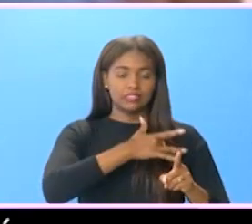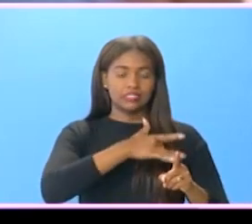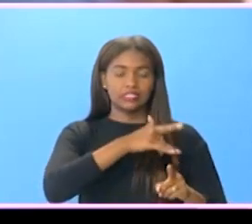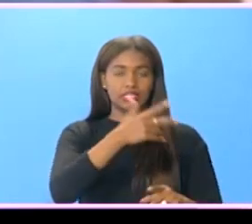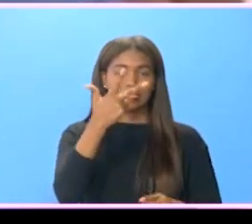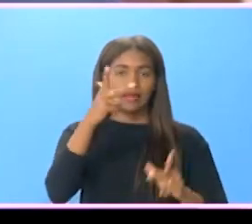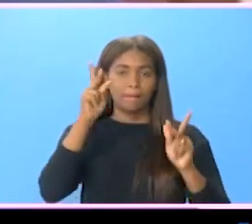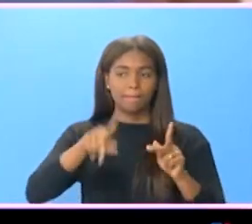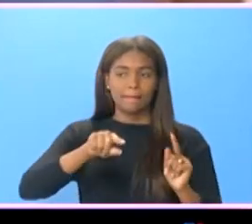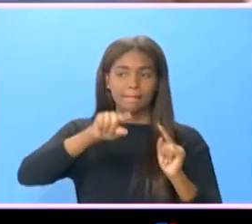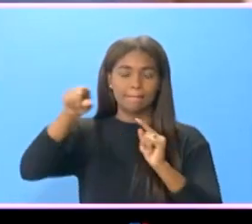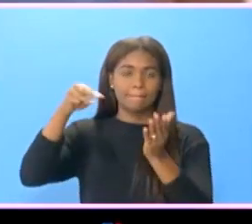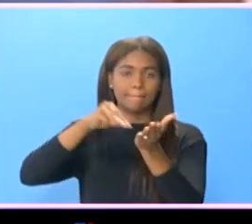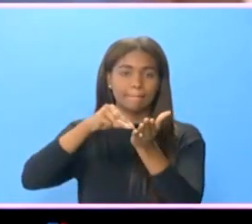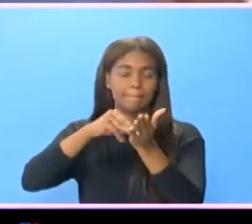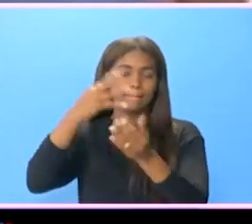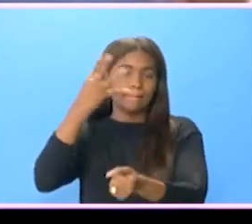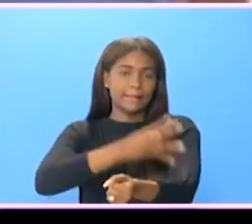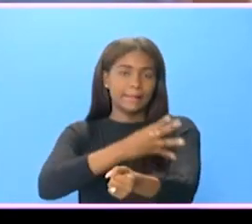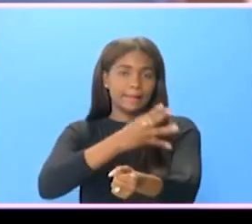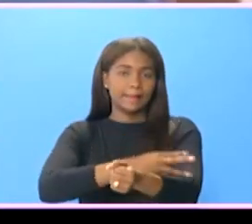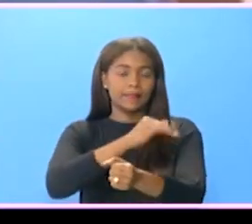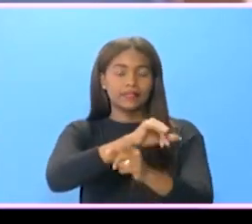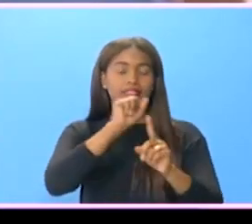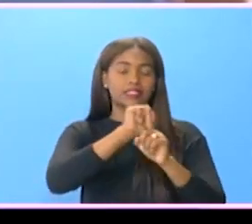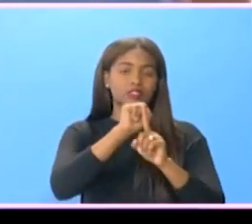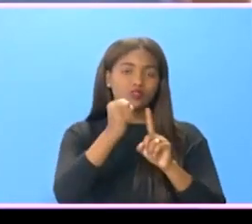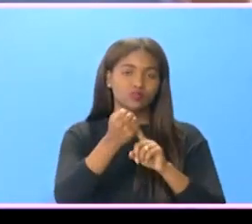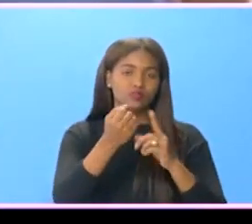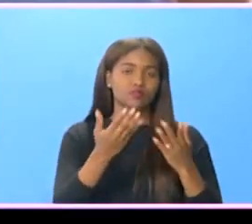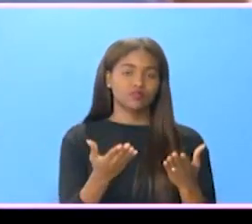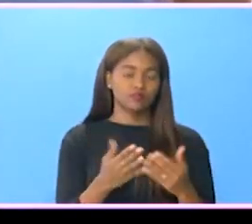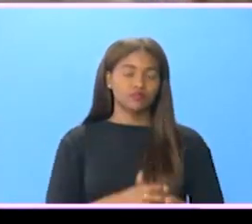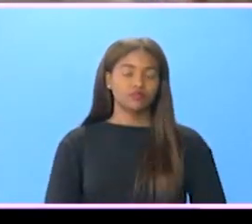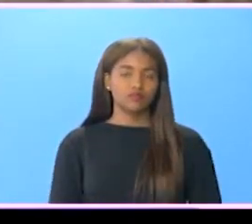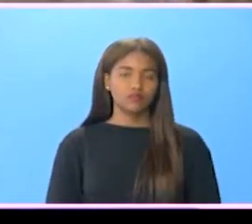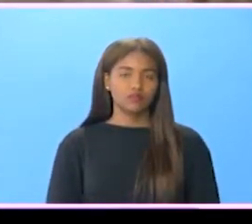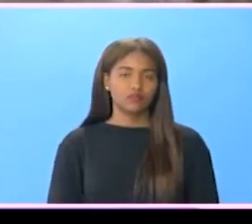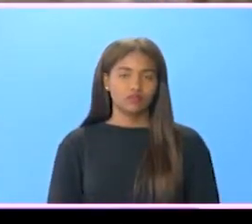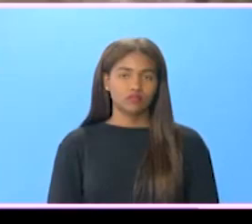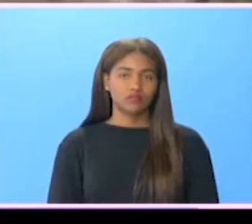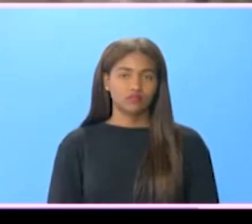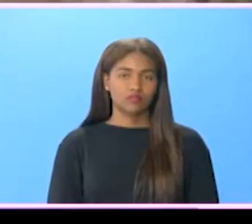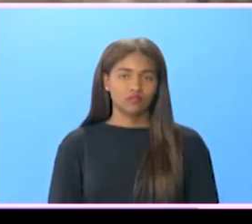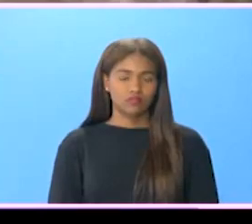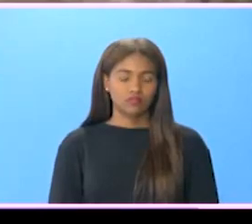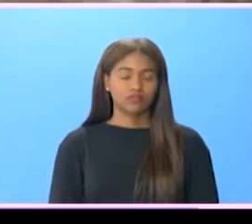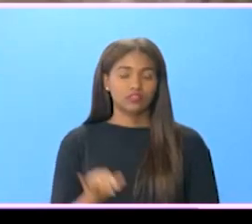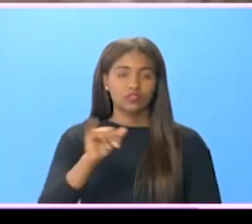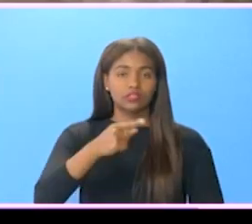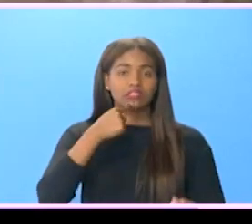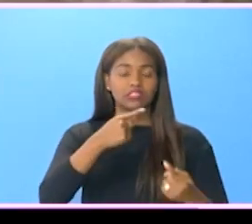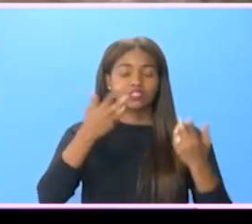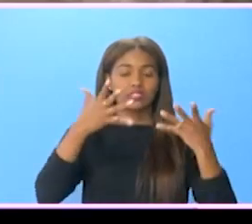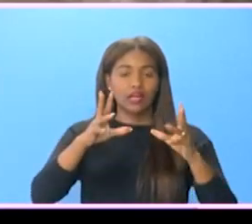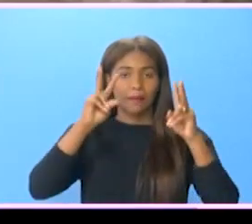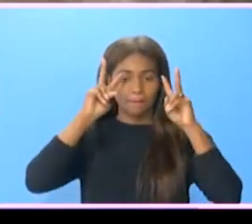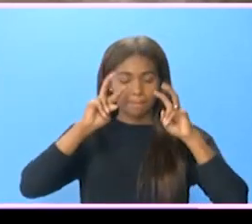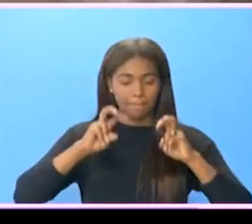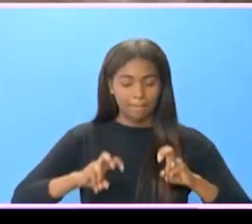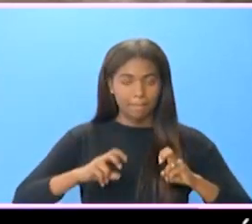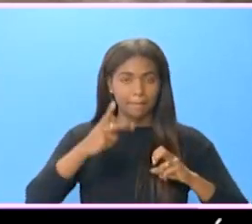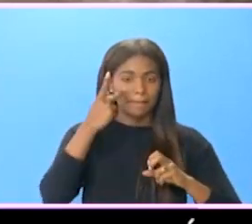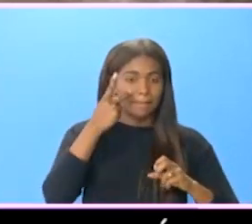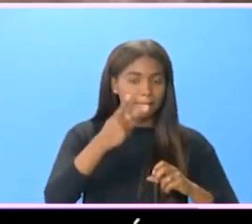hoy en los hospitales es una condición pues muy delicada. Además, indicó que se están realizando pruebas dactilares